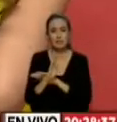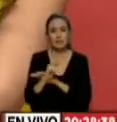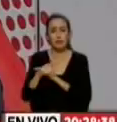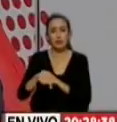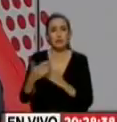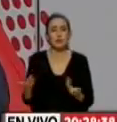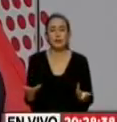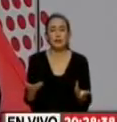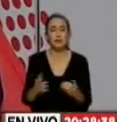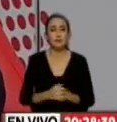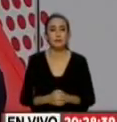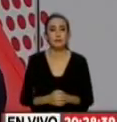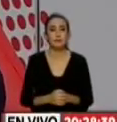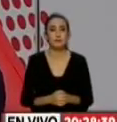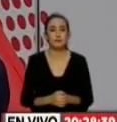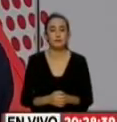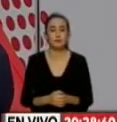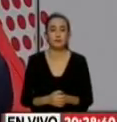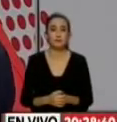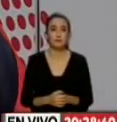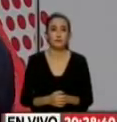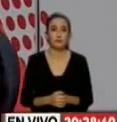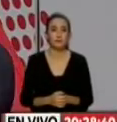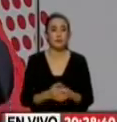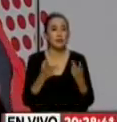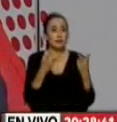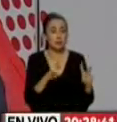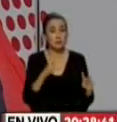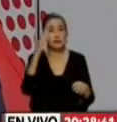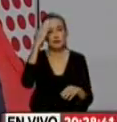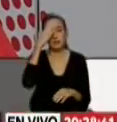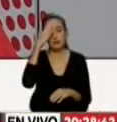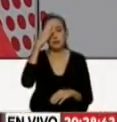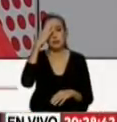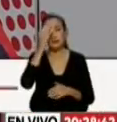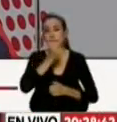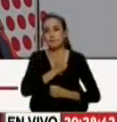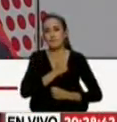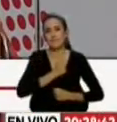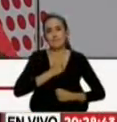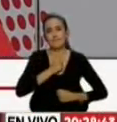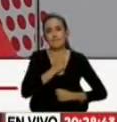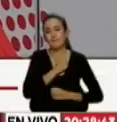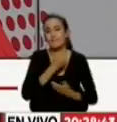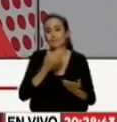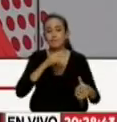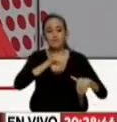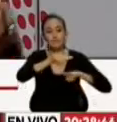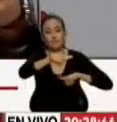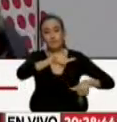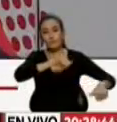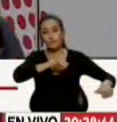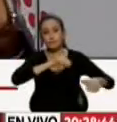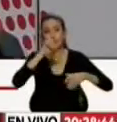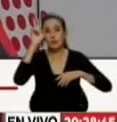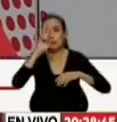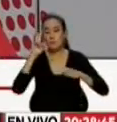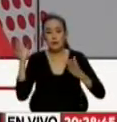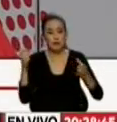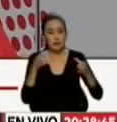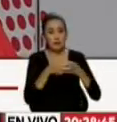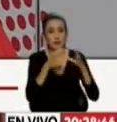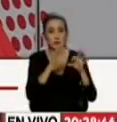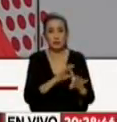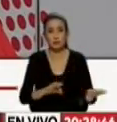hay que tomar nota de lo muy lamentable de los comentarios que hace la administración venezolana en este momento, porque creo que estos espacios